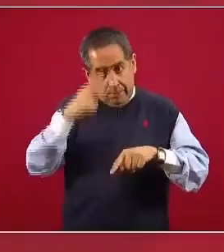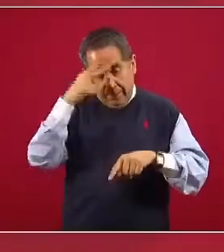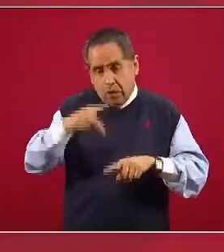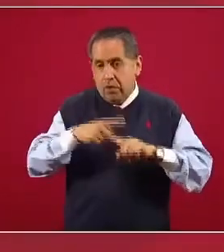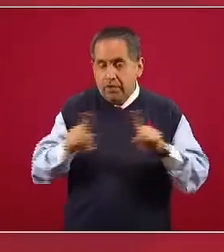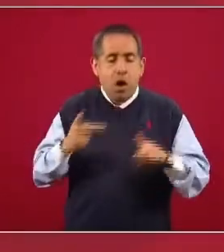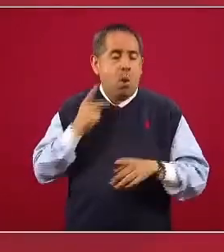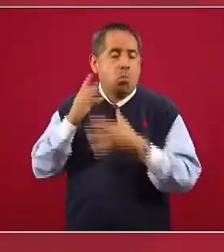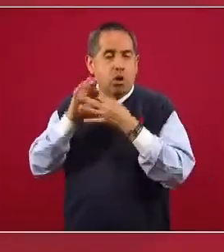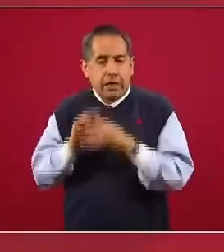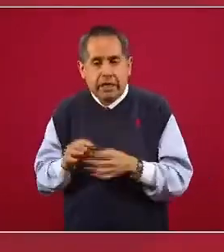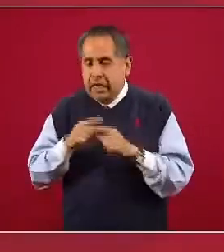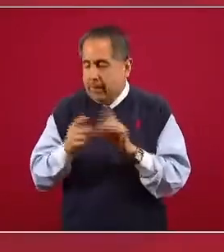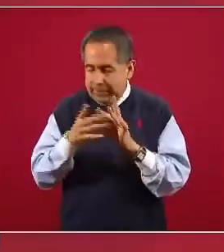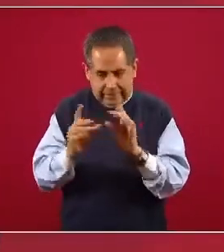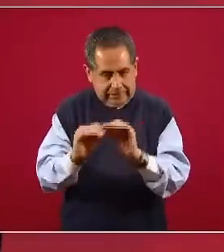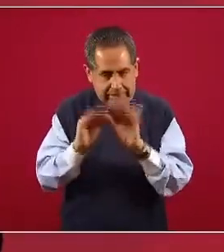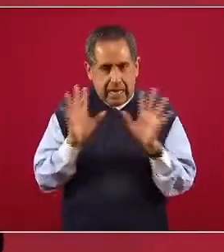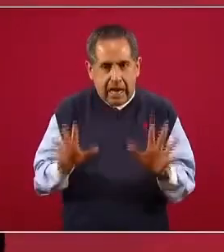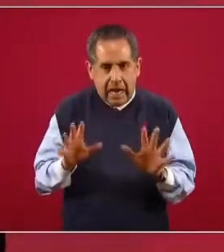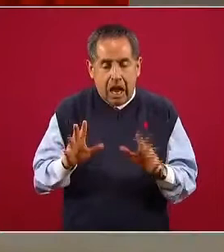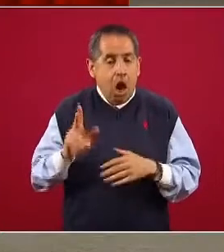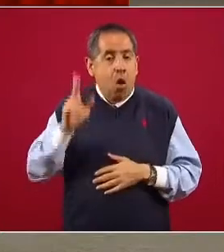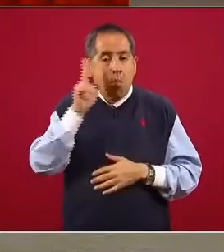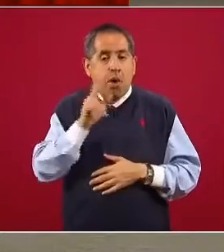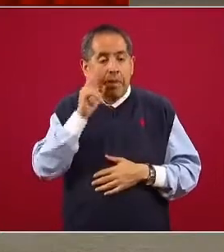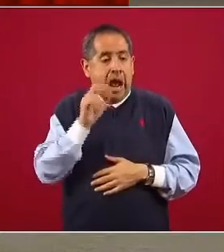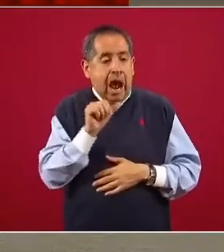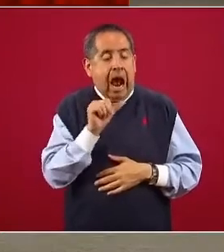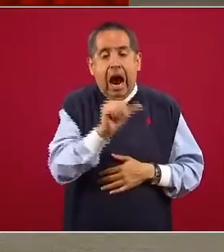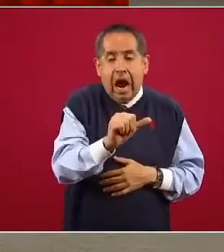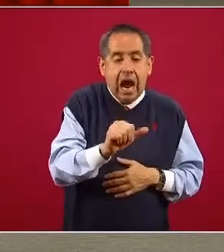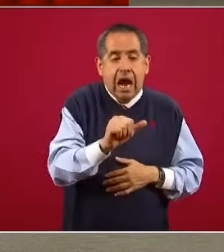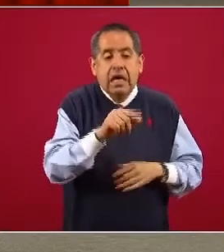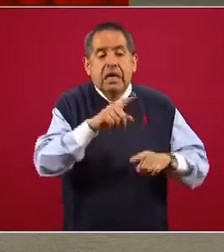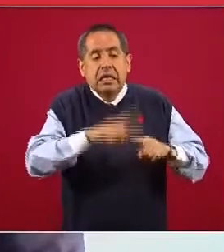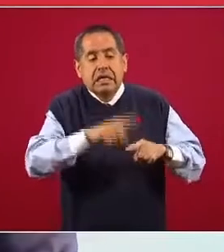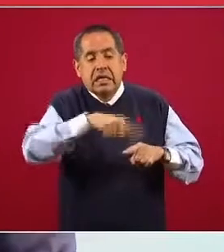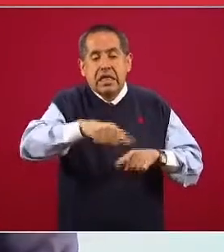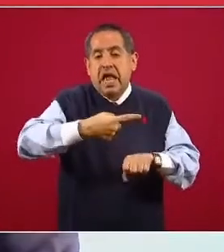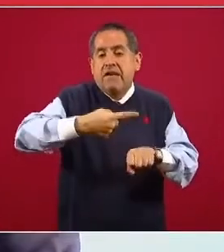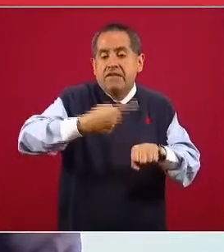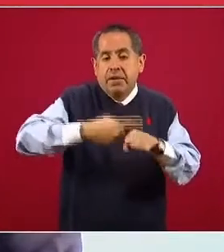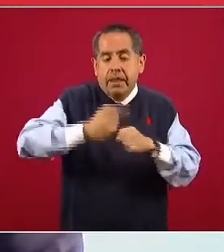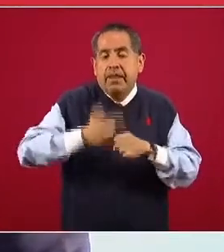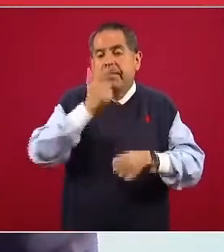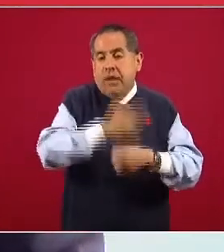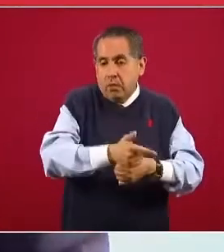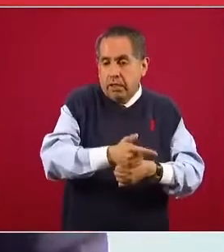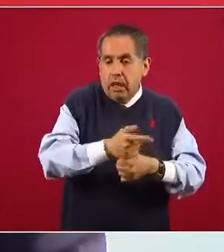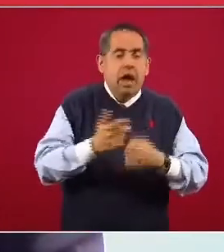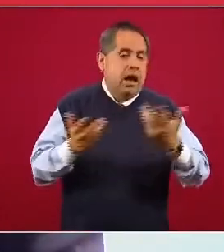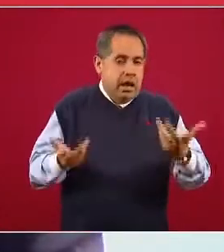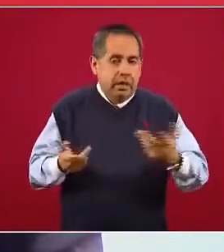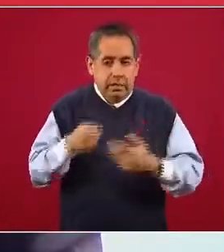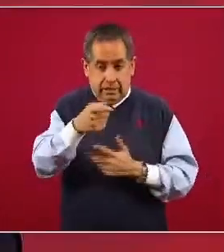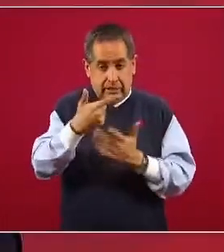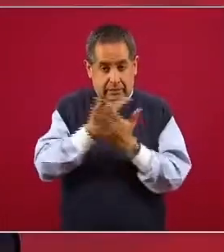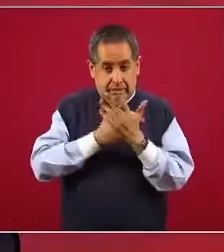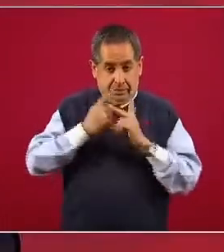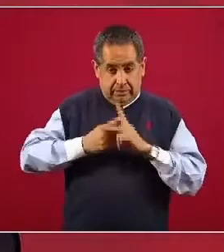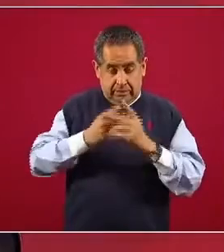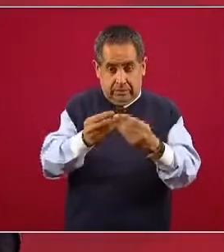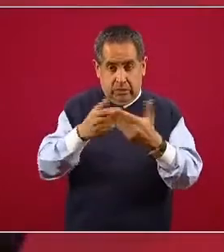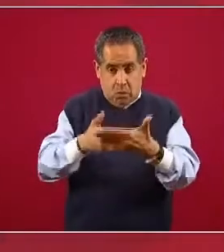una política explícita de que las pruebas se hacen para diagnosticar la enfermedad. Entonces, esta estadística que